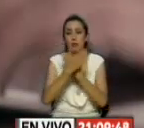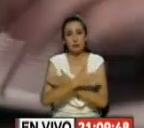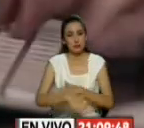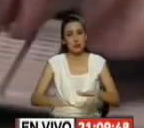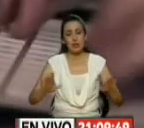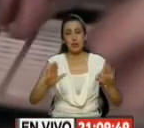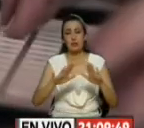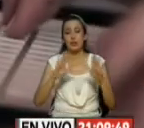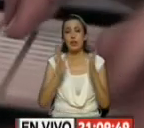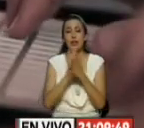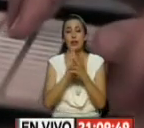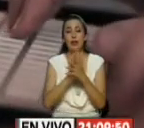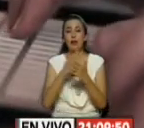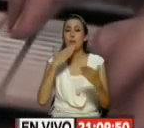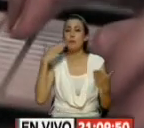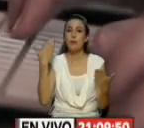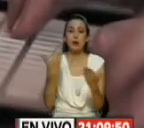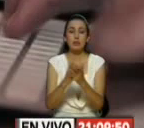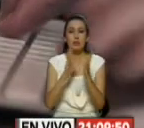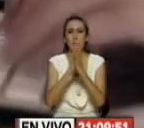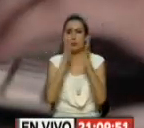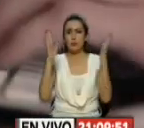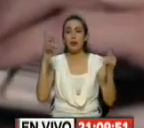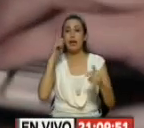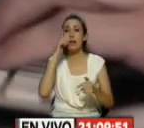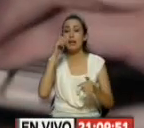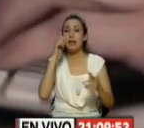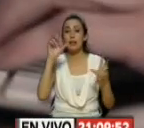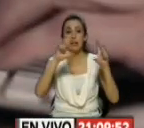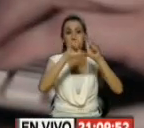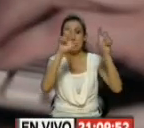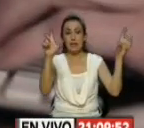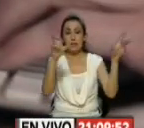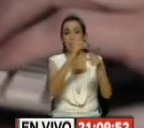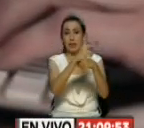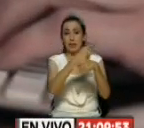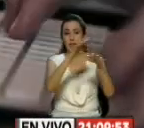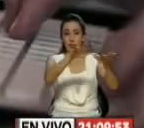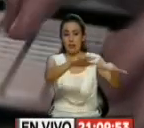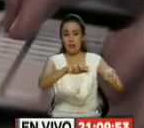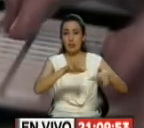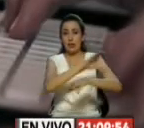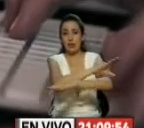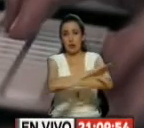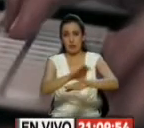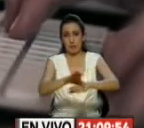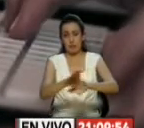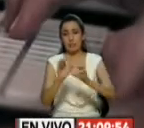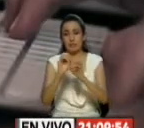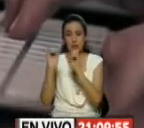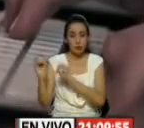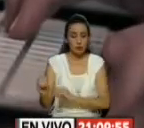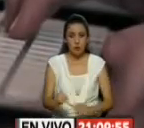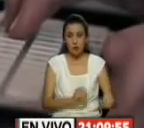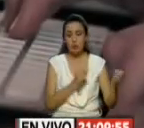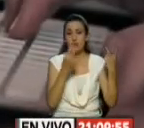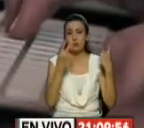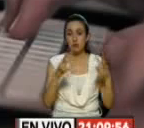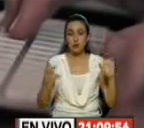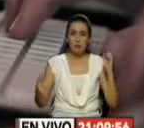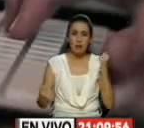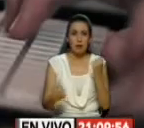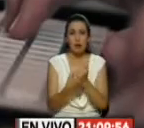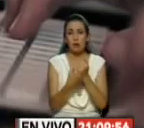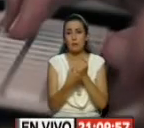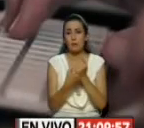el más relevante agradecimiento a los líderes, pequeños productores, también organizaciones sociales y los agricultores agroempresarios que han